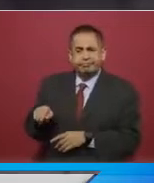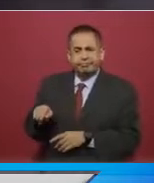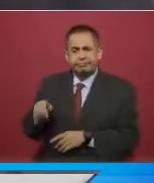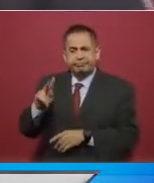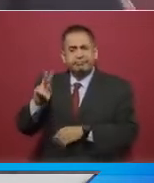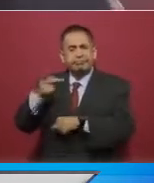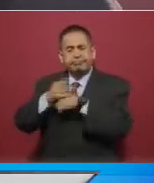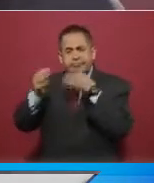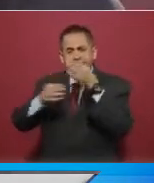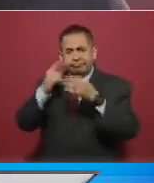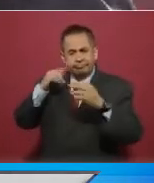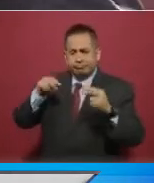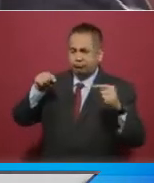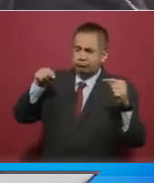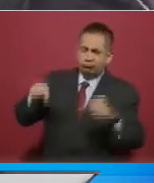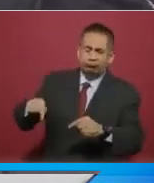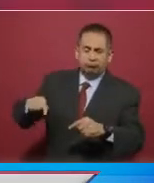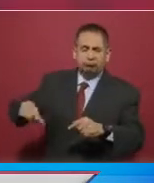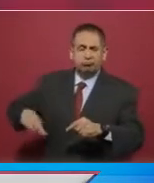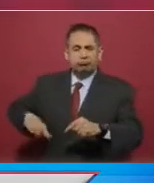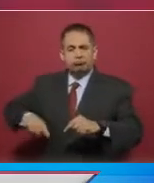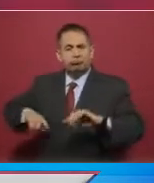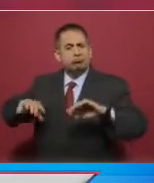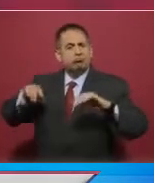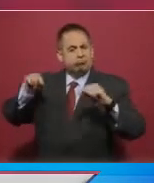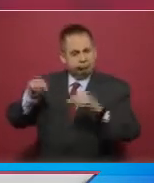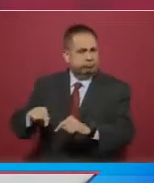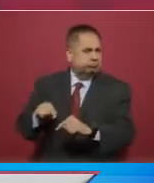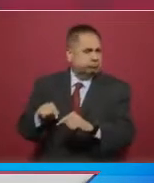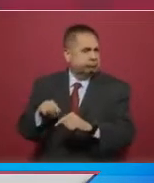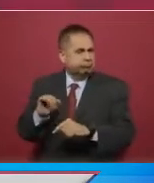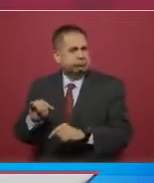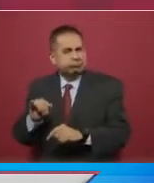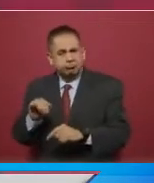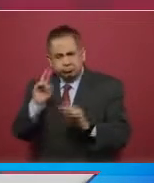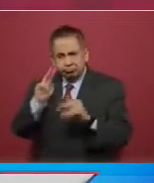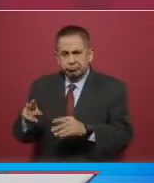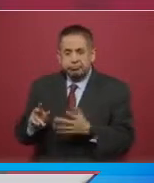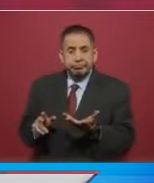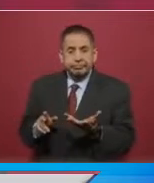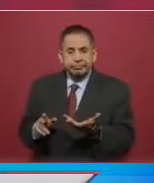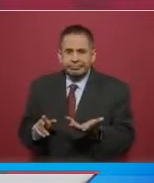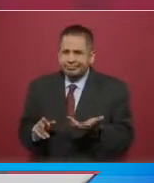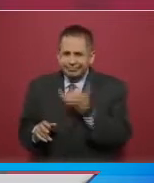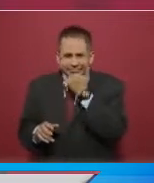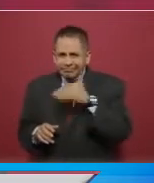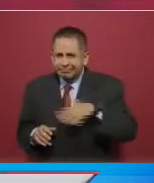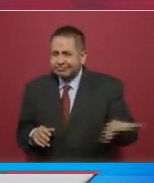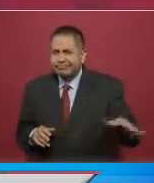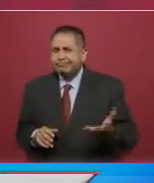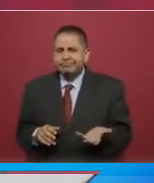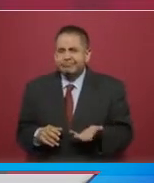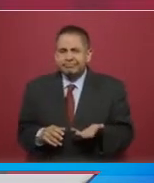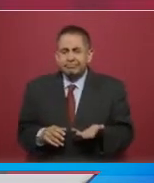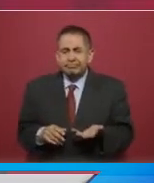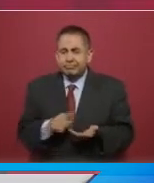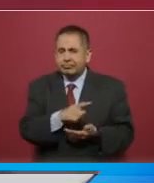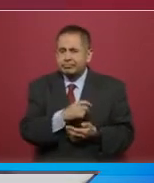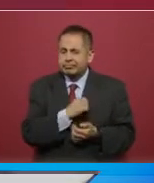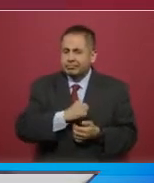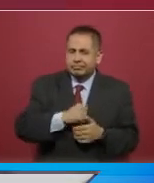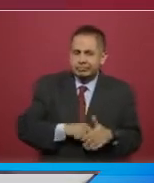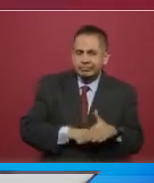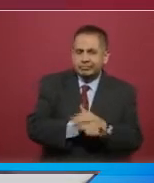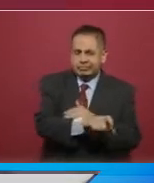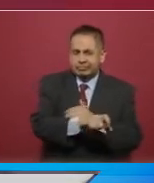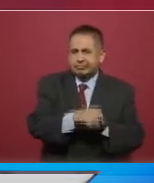pesos. Ahora las embajadas y consulados serán los que se hagan cargo de la promoción turística, y la paz y tranquilidad en el país reflejará un incremento en el turismo a